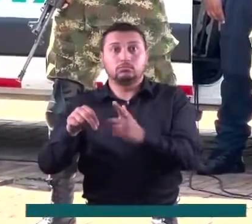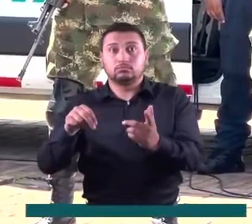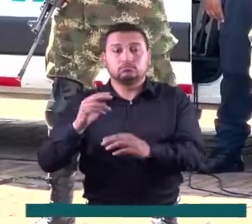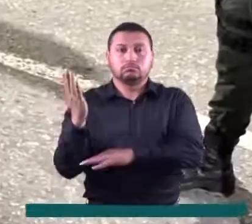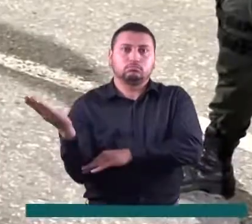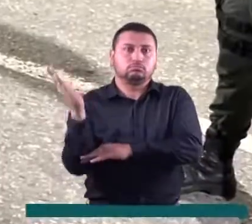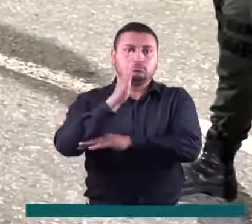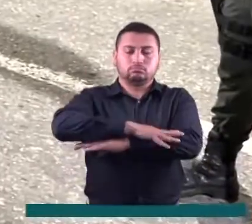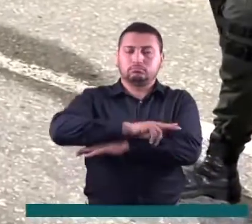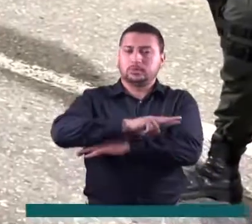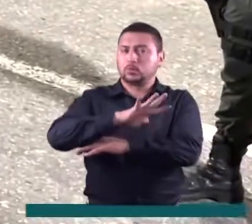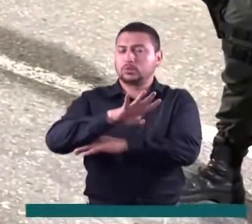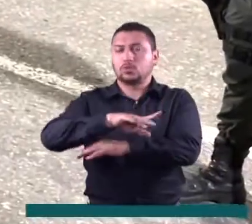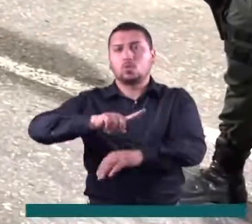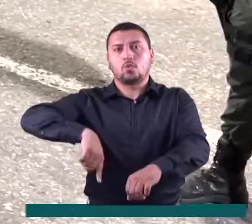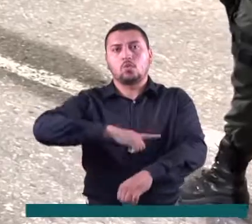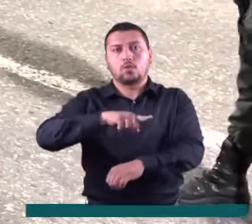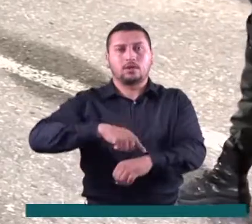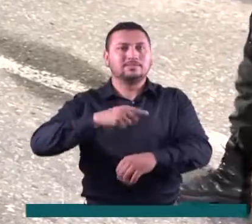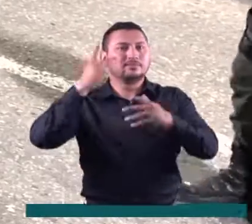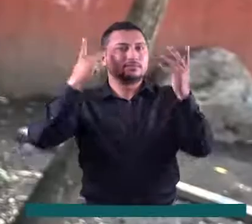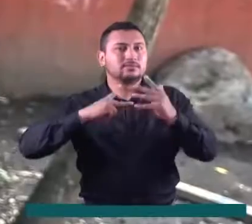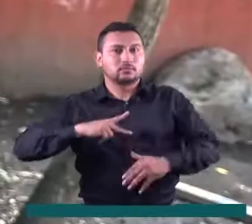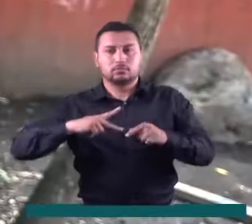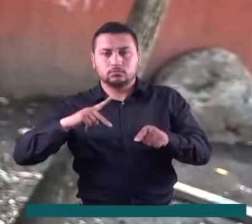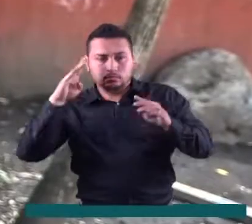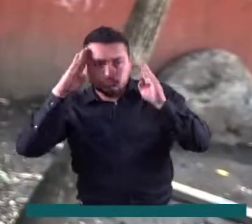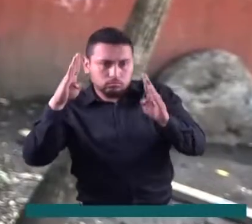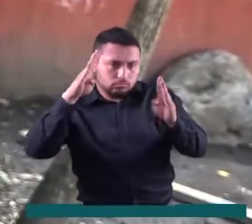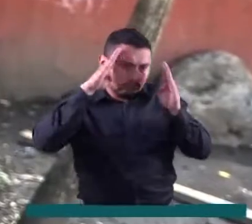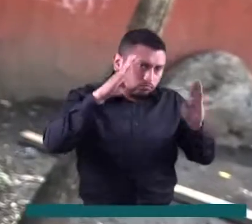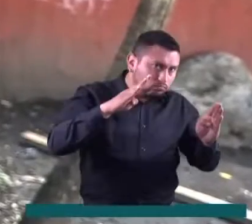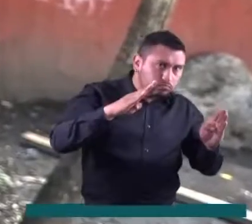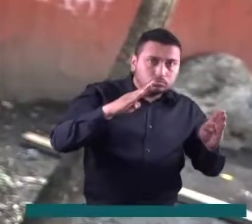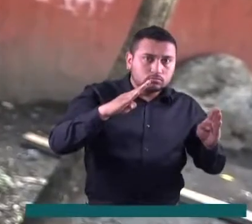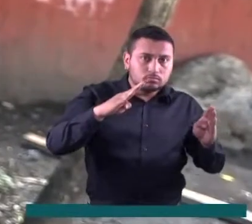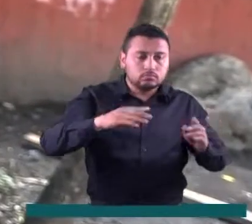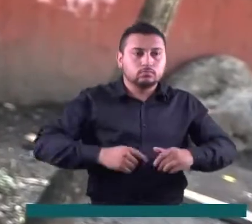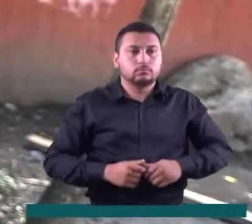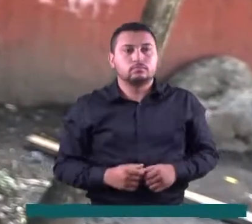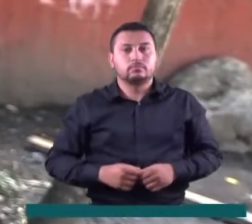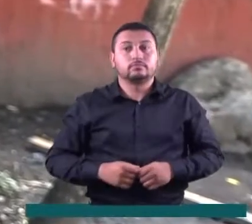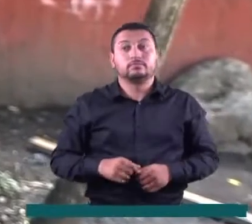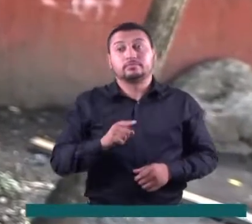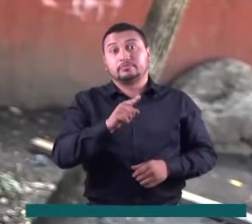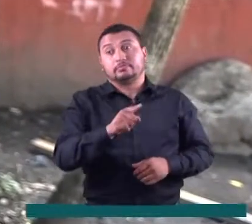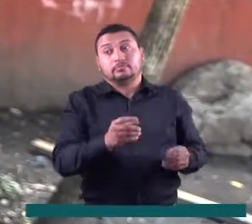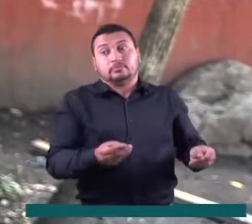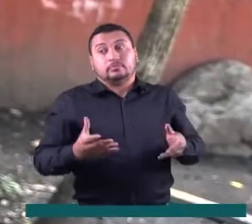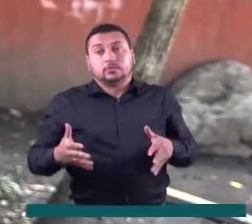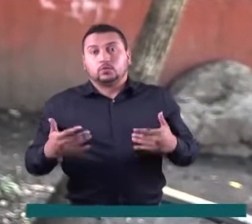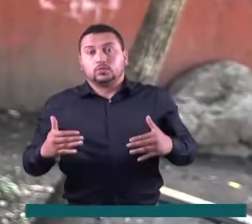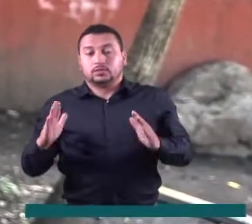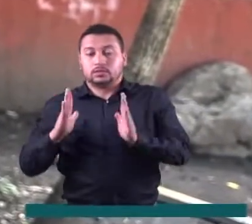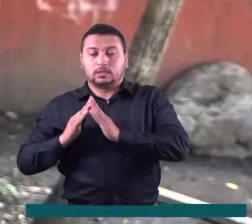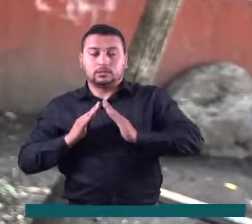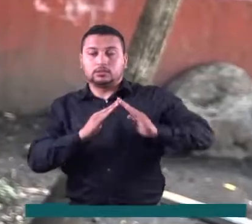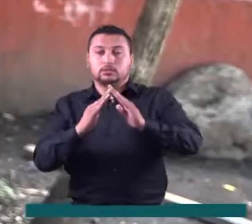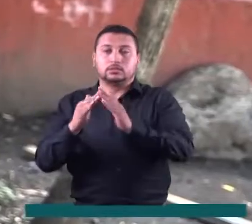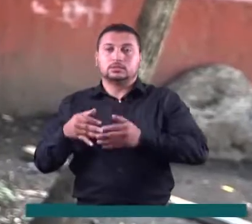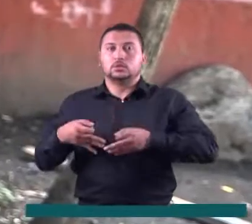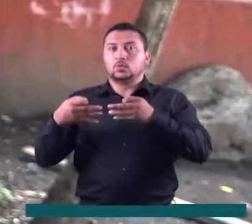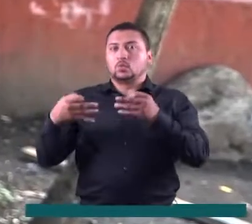7 días de la semana realizando operativos sorpresa. Seguridad para las casas, porque pues en diciembre es donde más